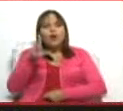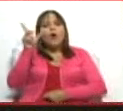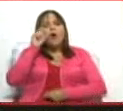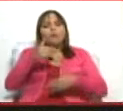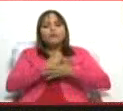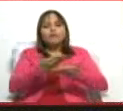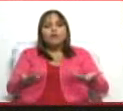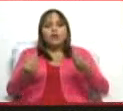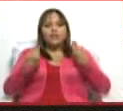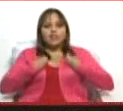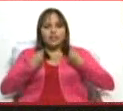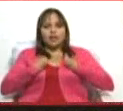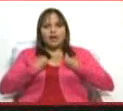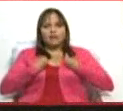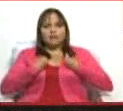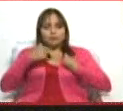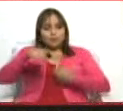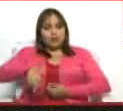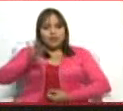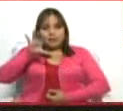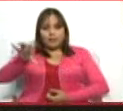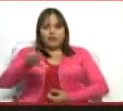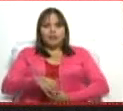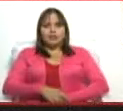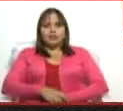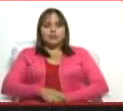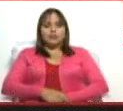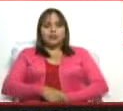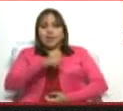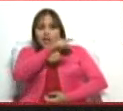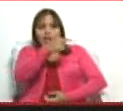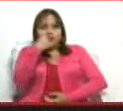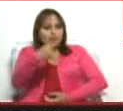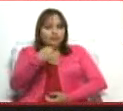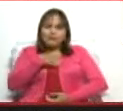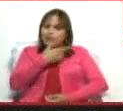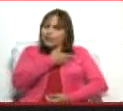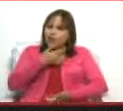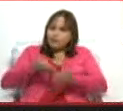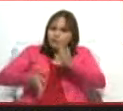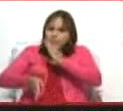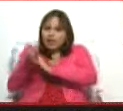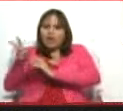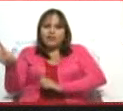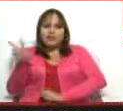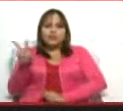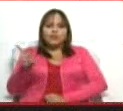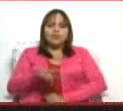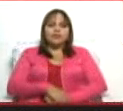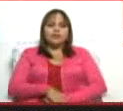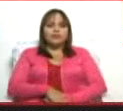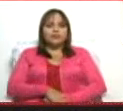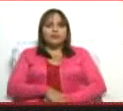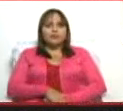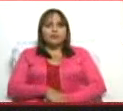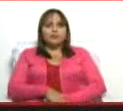vida por esta patria y que estando allá dijo, quiero irme a mi país.